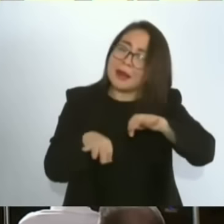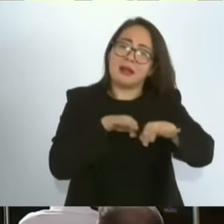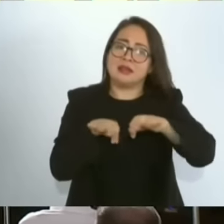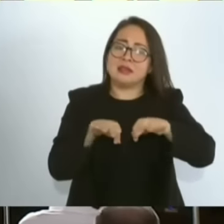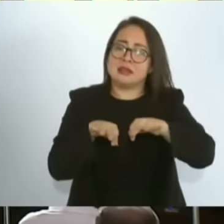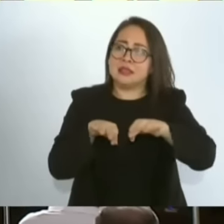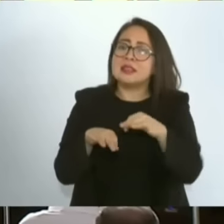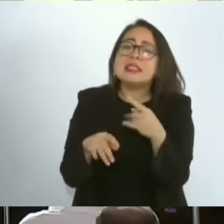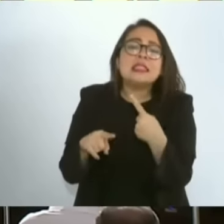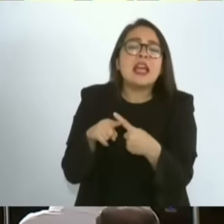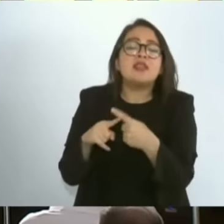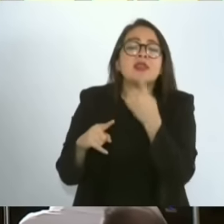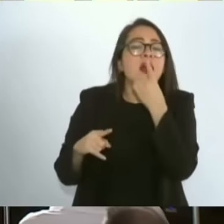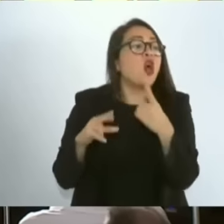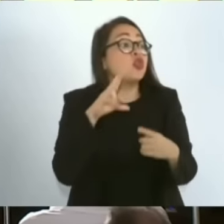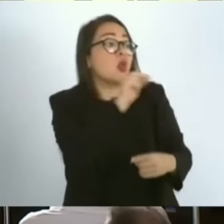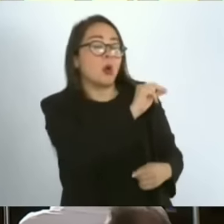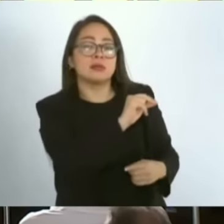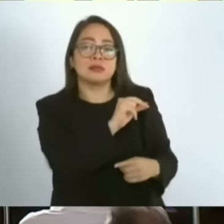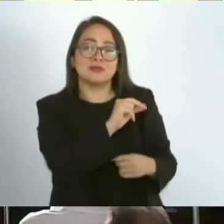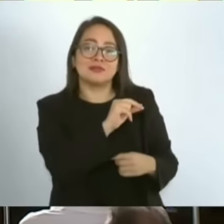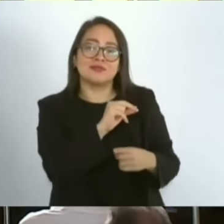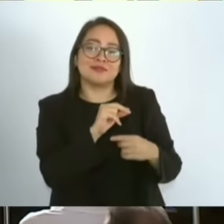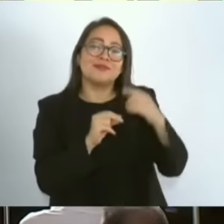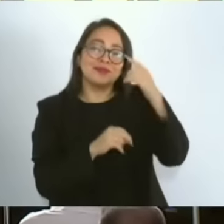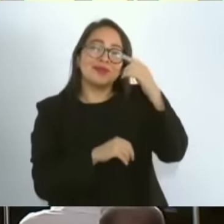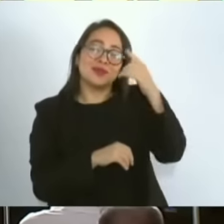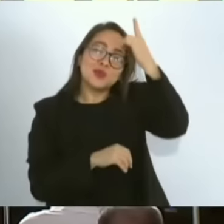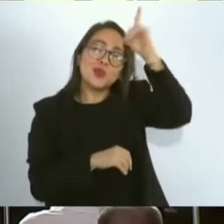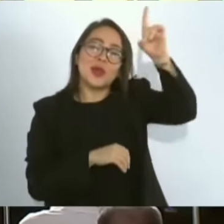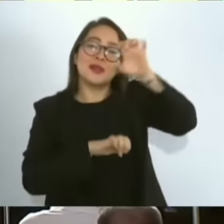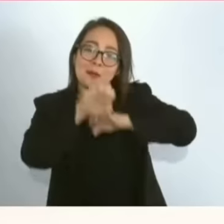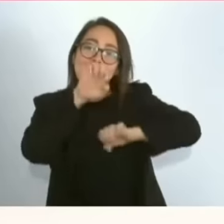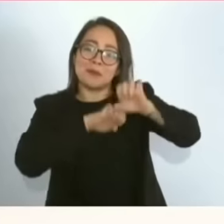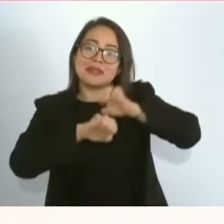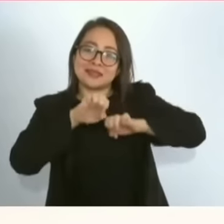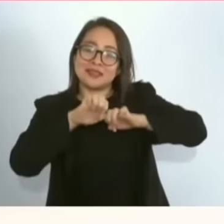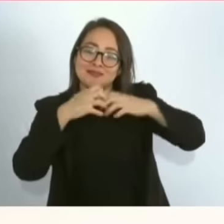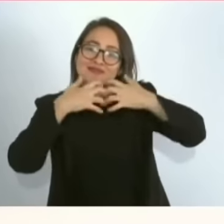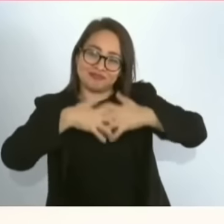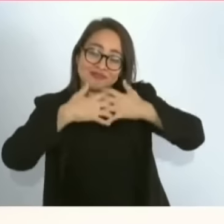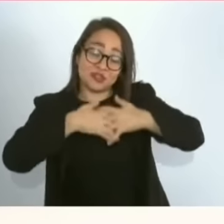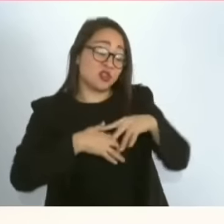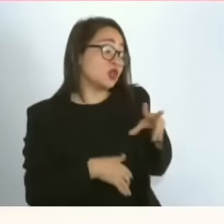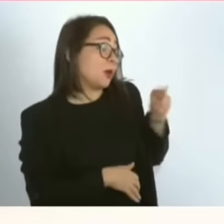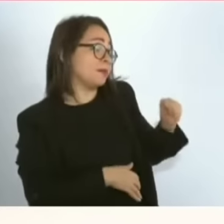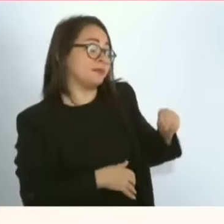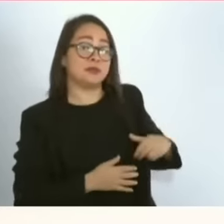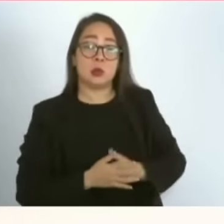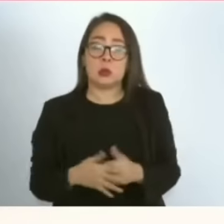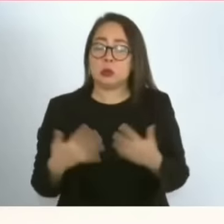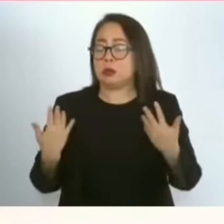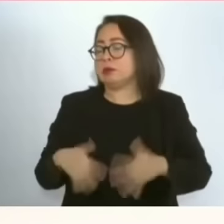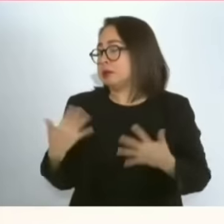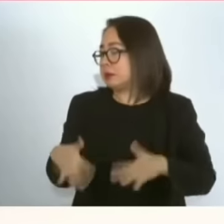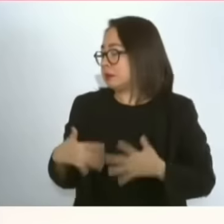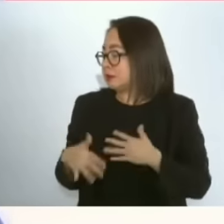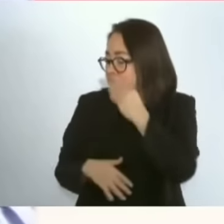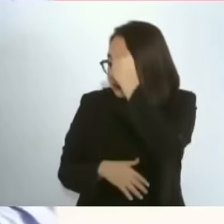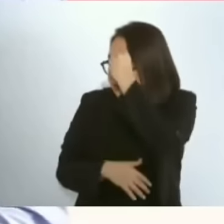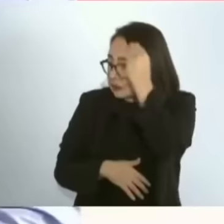cerrada, prepotente, eran los empresarios. Llegó el caso hasta que